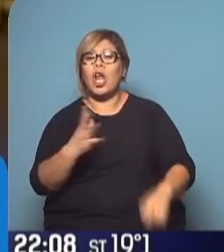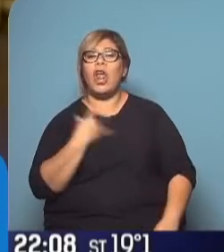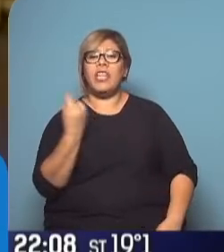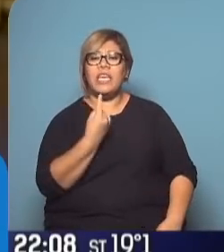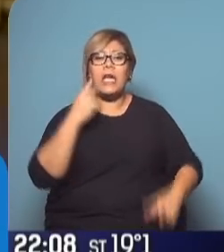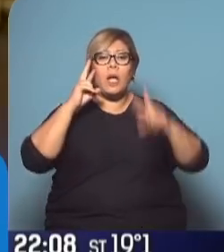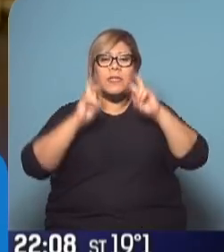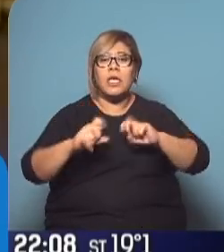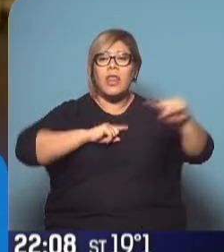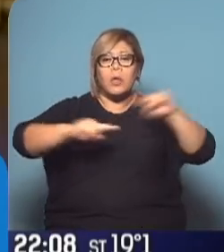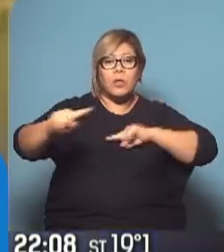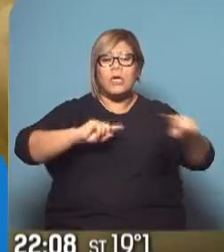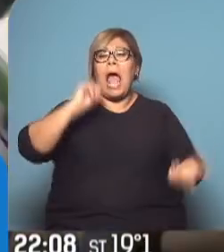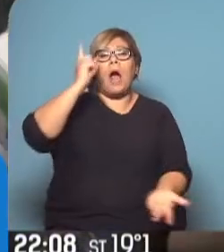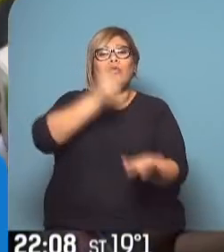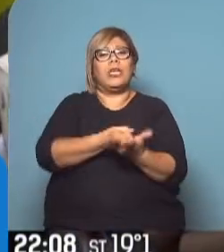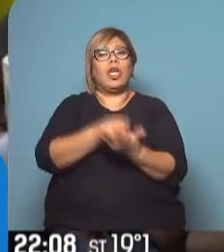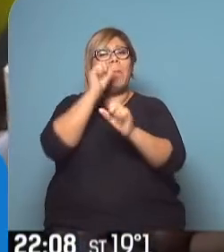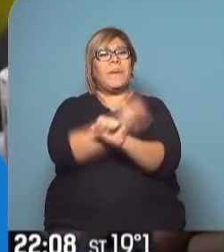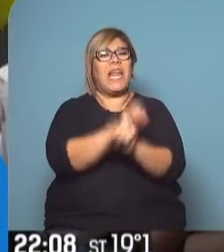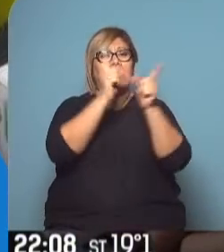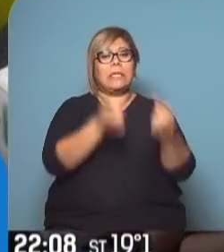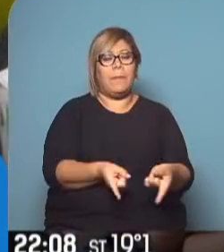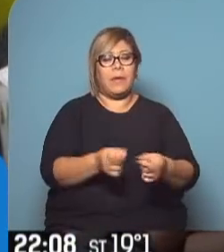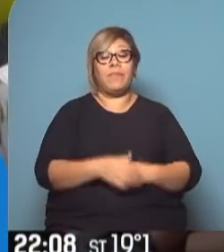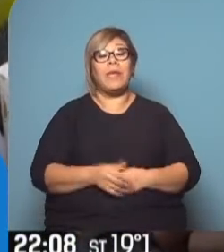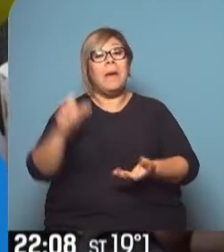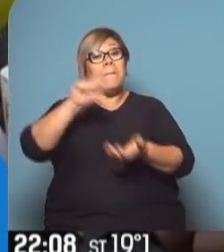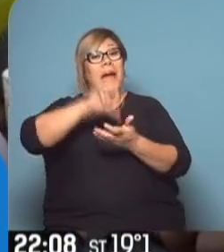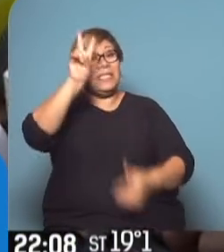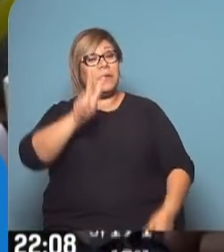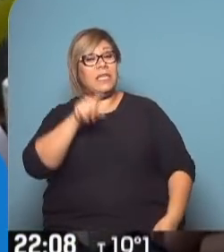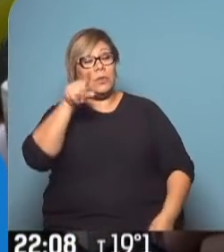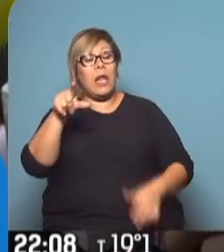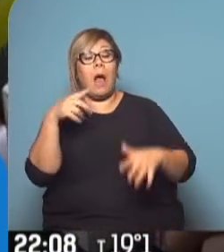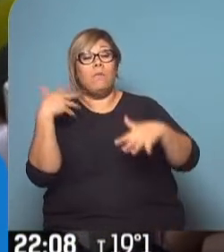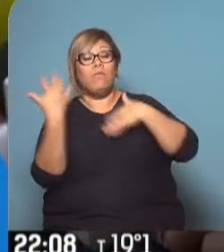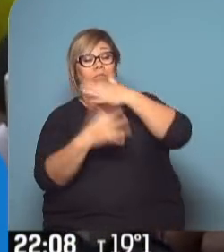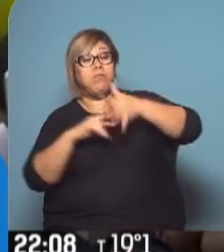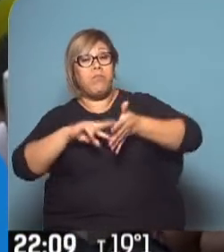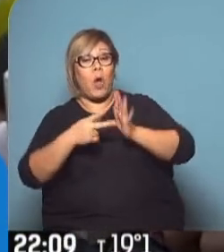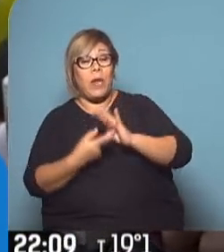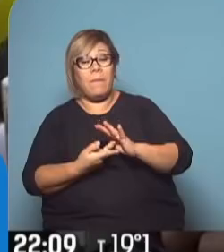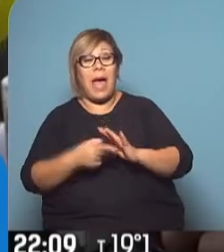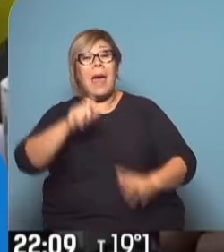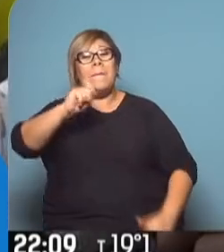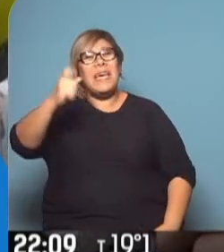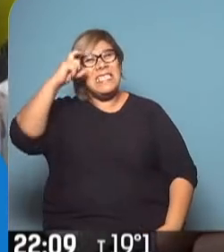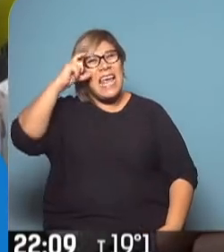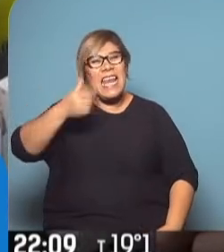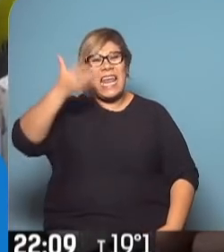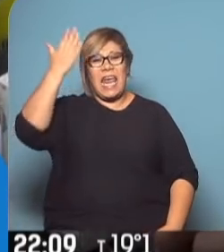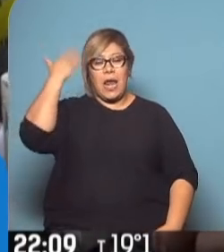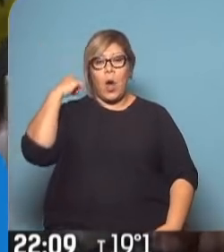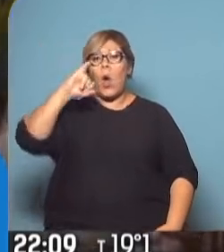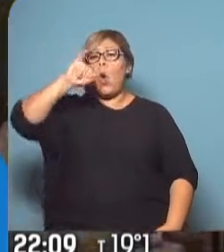y las acusaciones penales. El conflicto en Venezuela se agravó en enero, cuando Guaidó se autoproclamó presidente